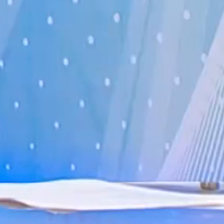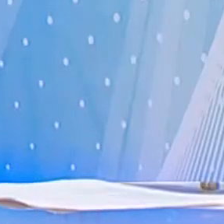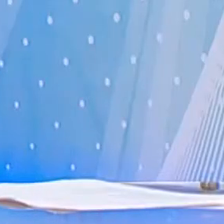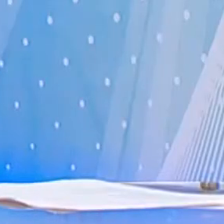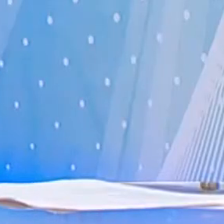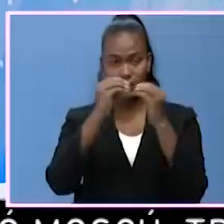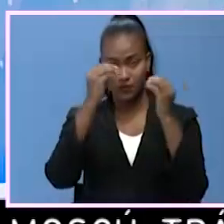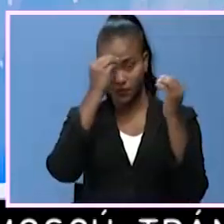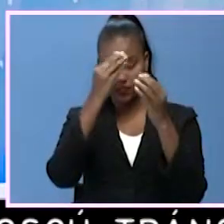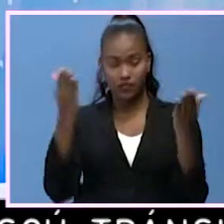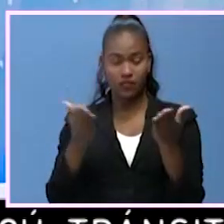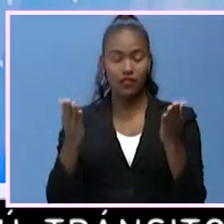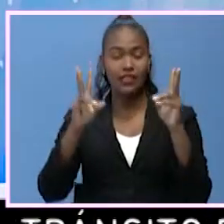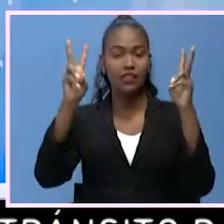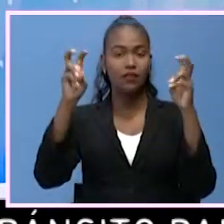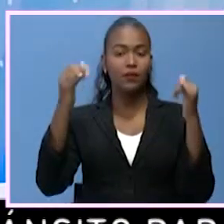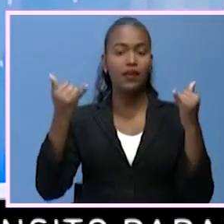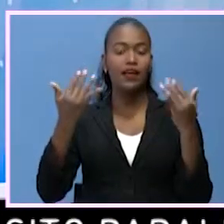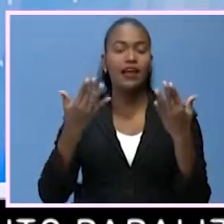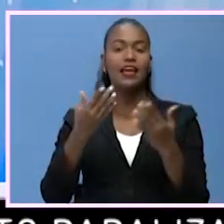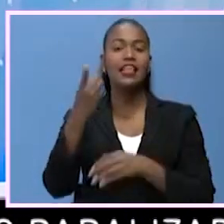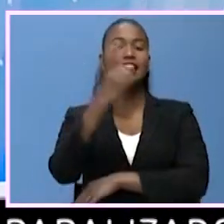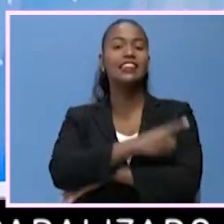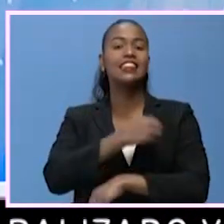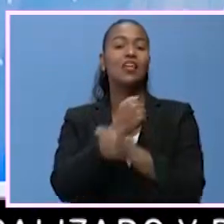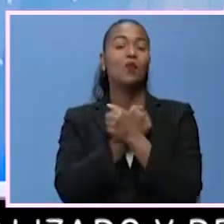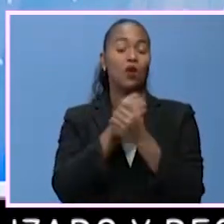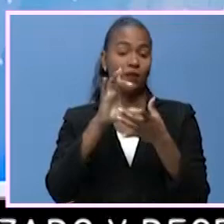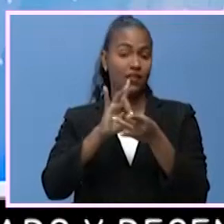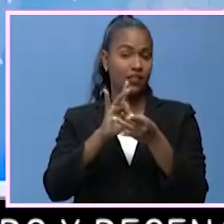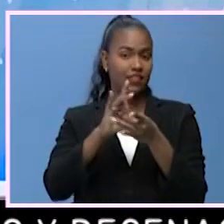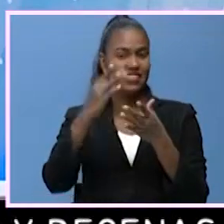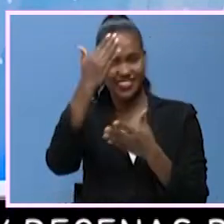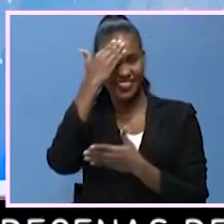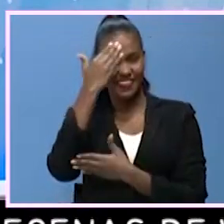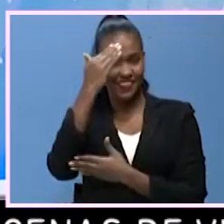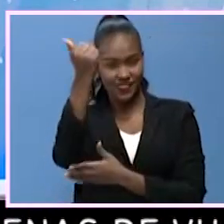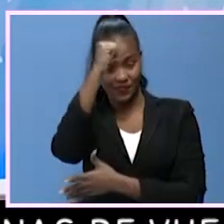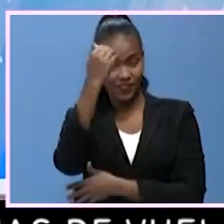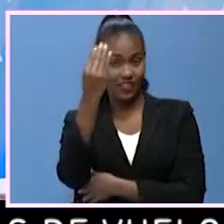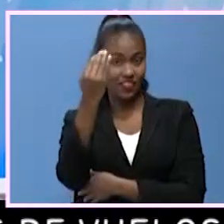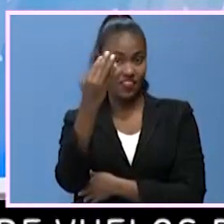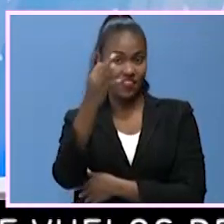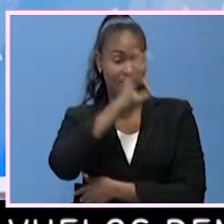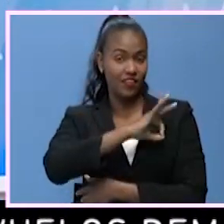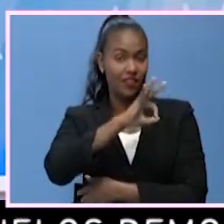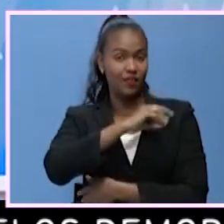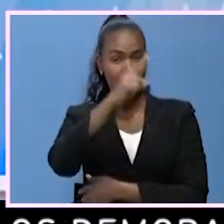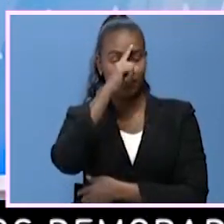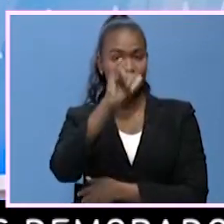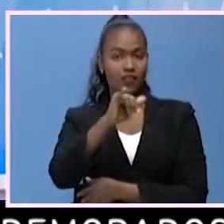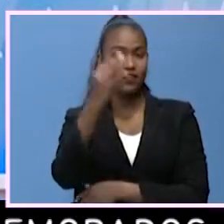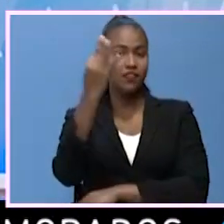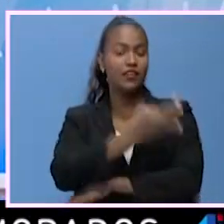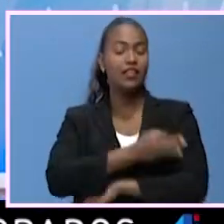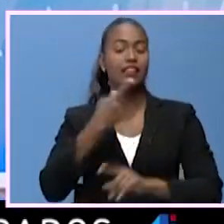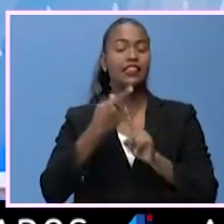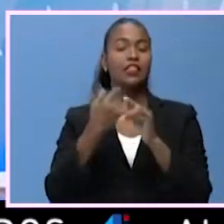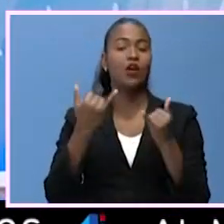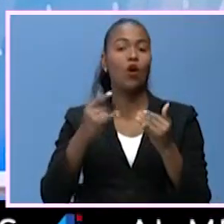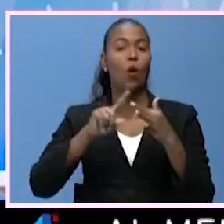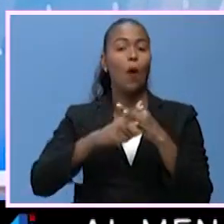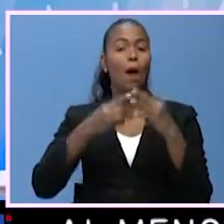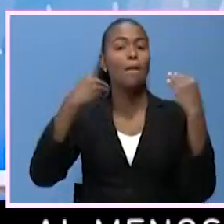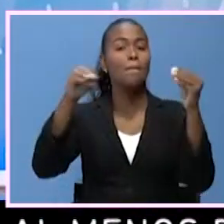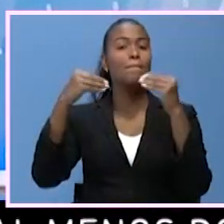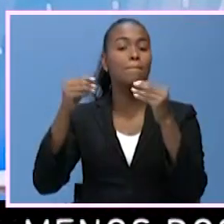Estamos de vuelta, vamos a retomar el tema de San Valentín, y es que este domingo 14 de febrero, a propósito de esa fecha, pues desde hoy el comercio ha